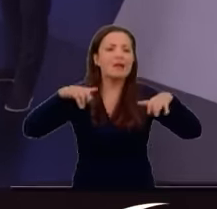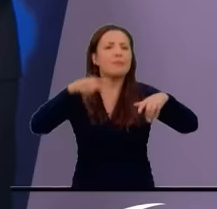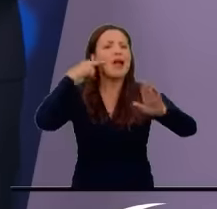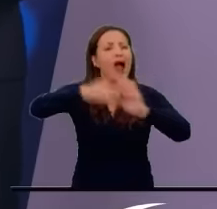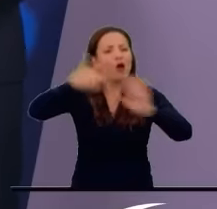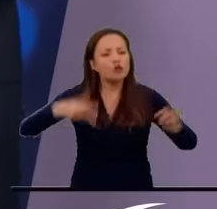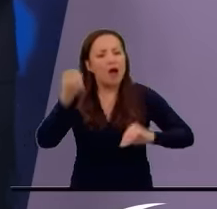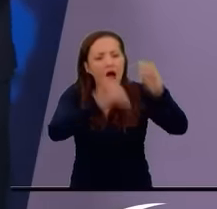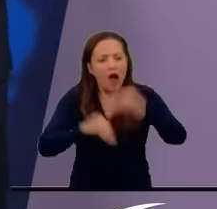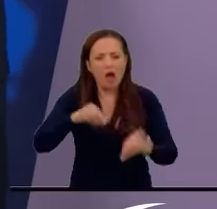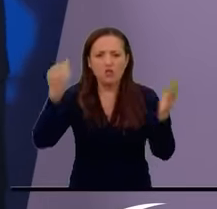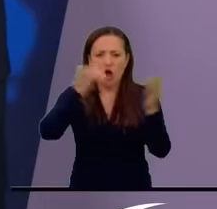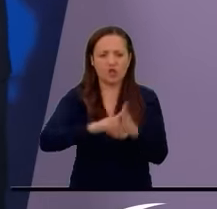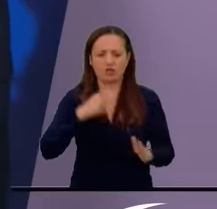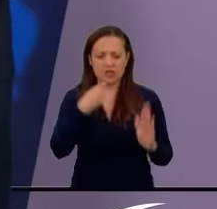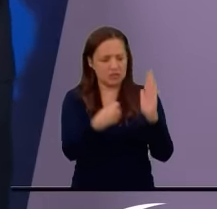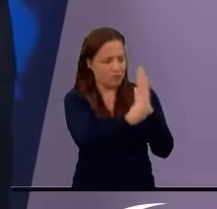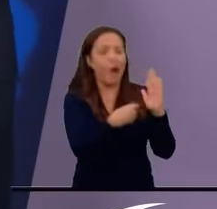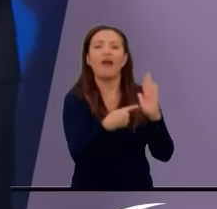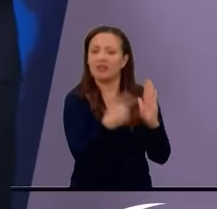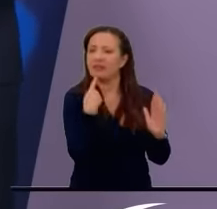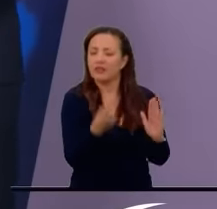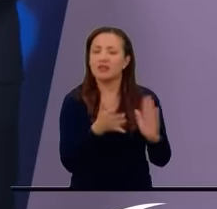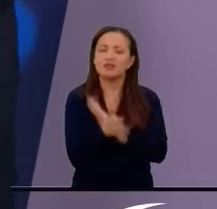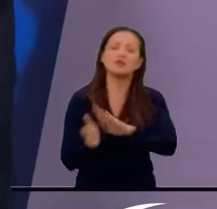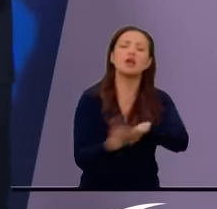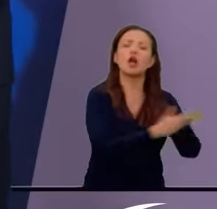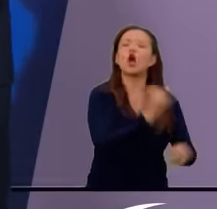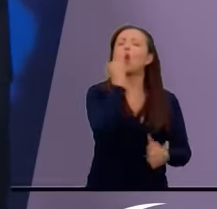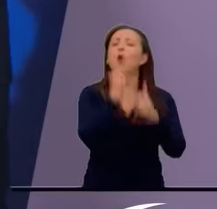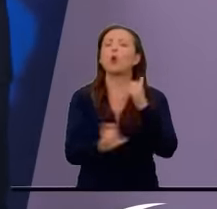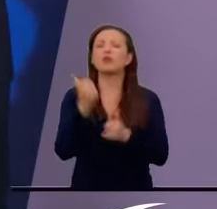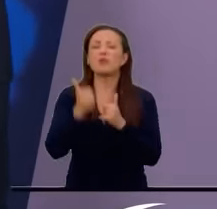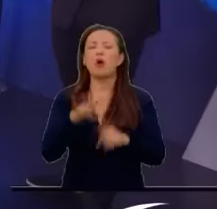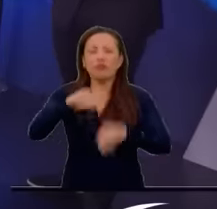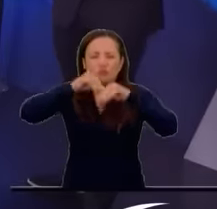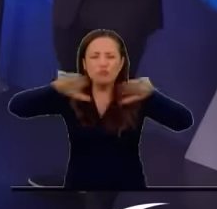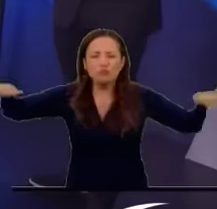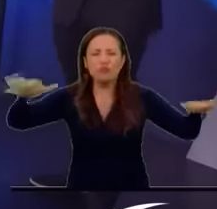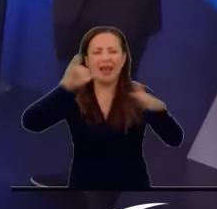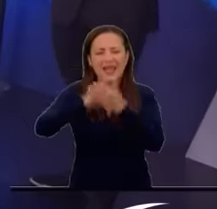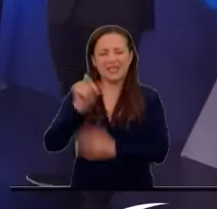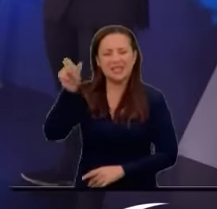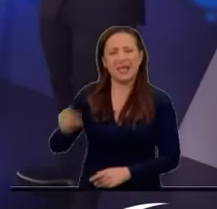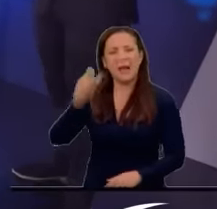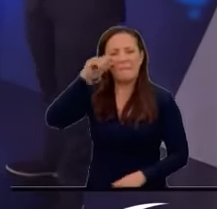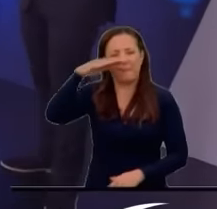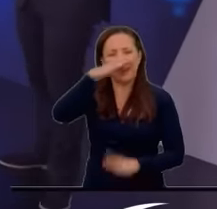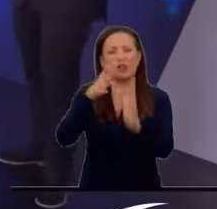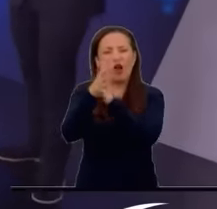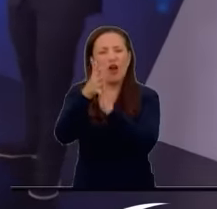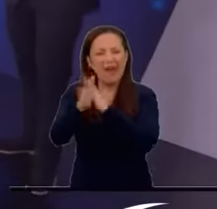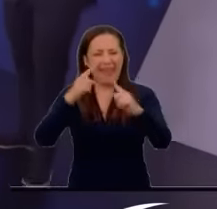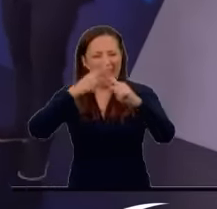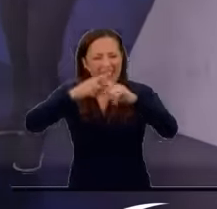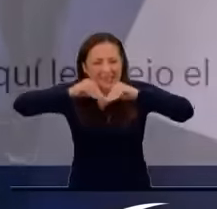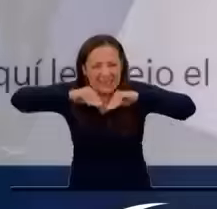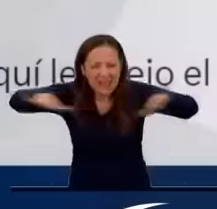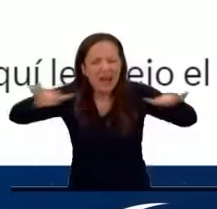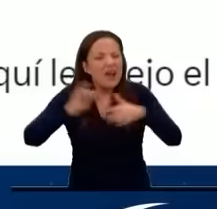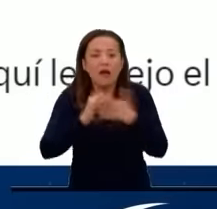constituyente. Y terminamos este radar de la política con el último trino del presidente Gustavo Petro en sus redes sociales. Ahí asegura que la